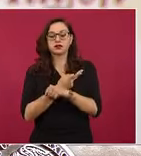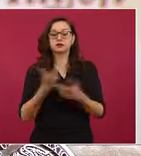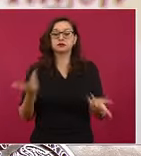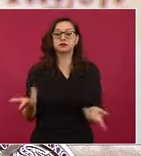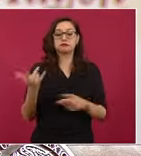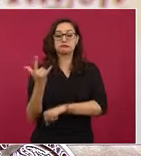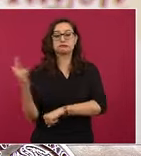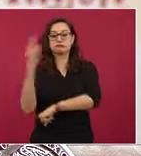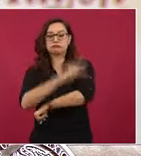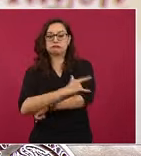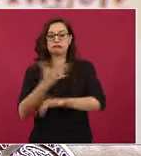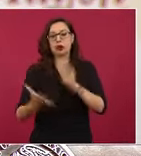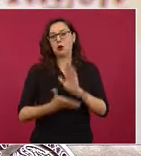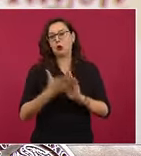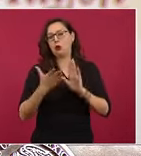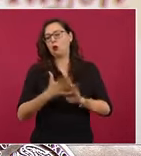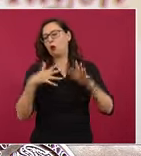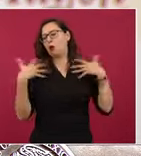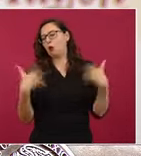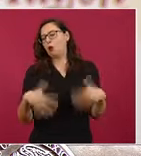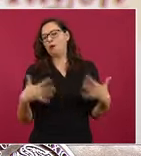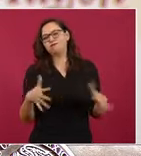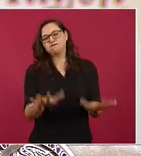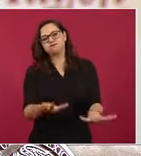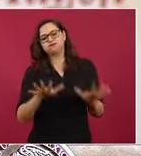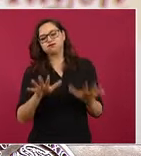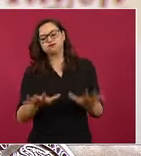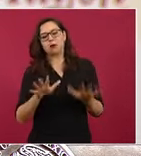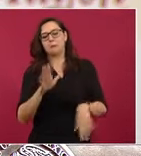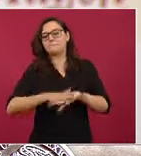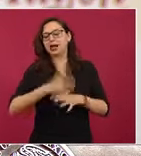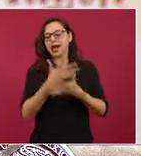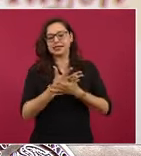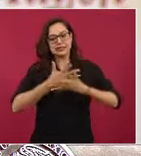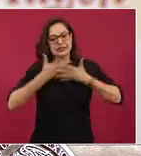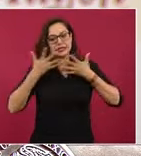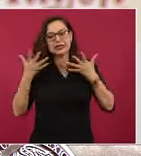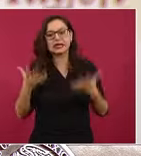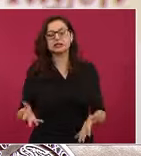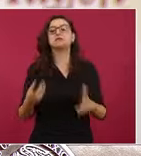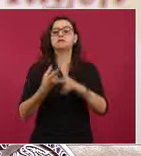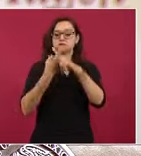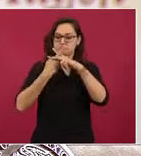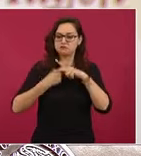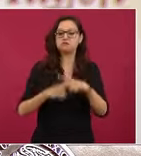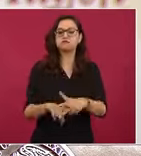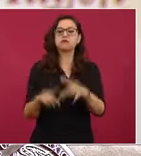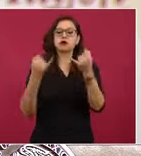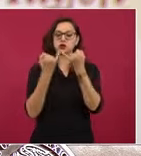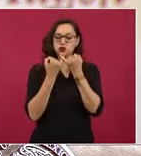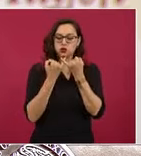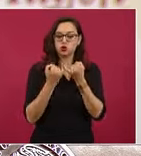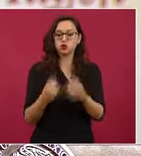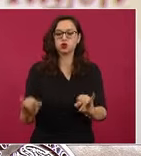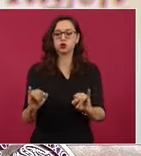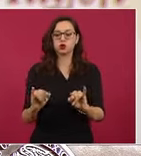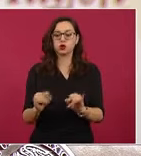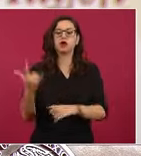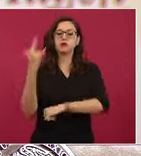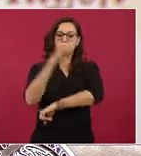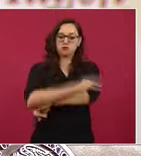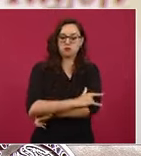infraestructura más importantes del siglo, el Aeropuerto Internacional Felipe Ángeles y el complejo civil y militar